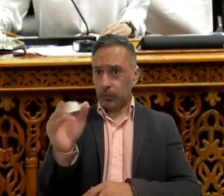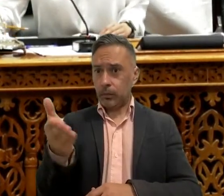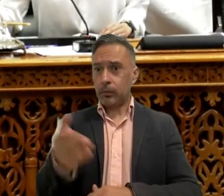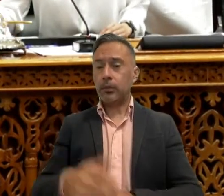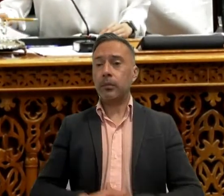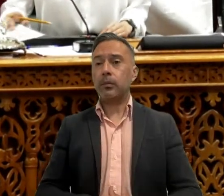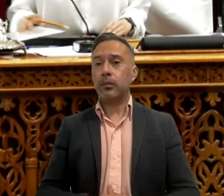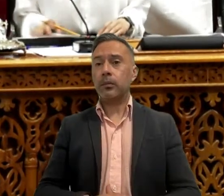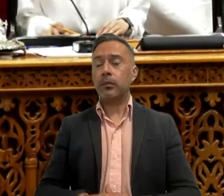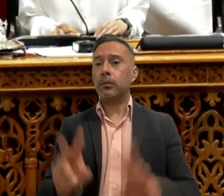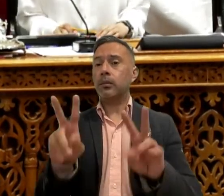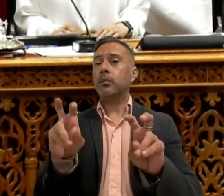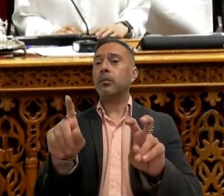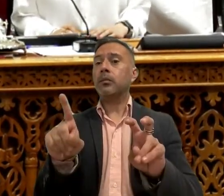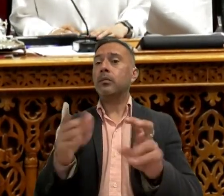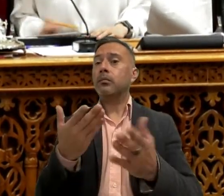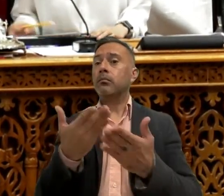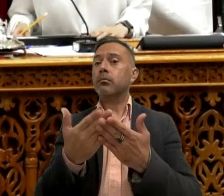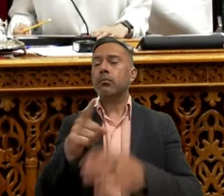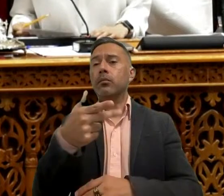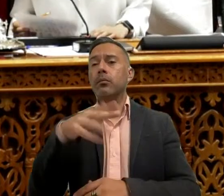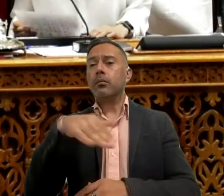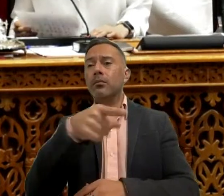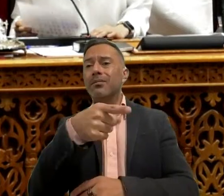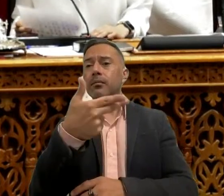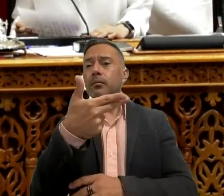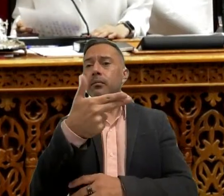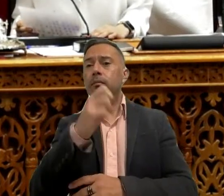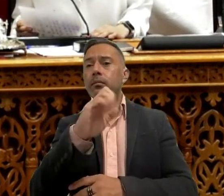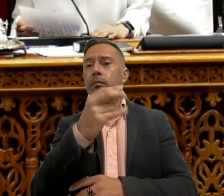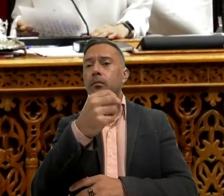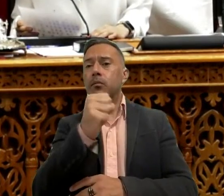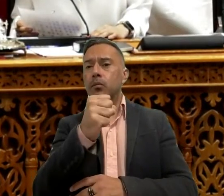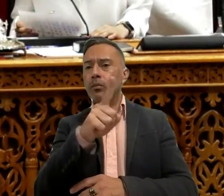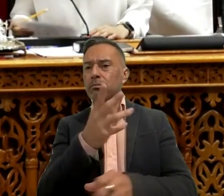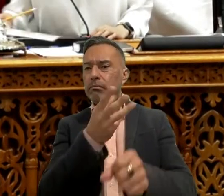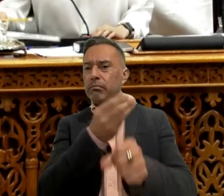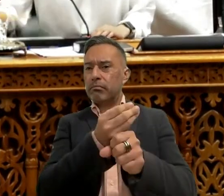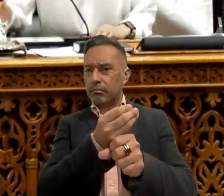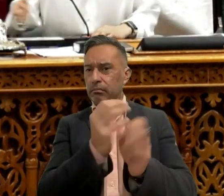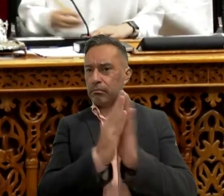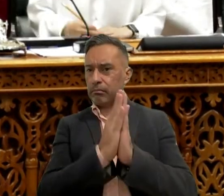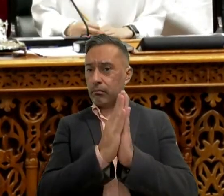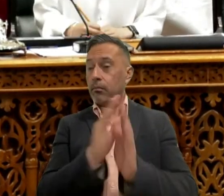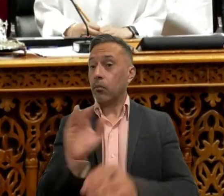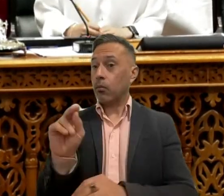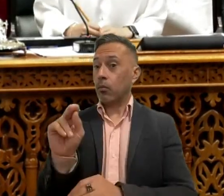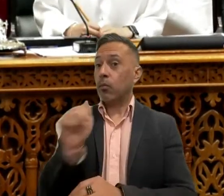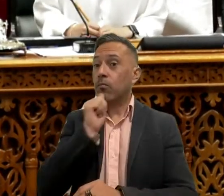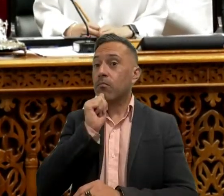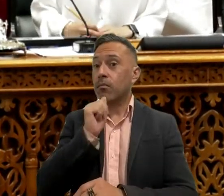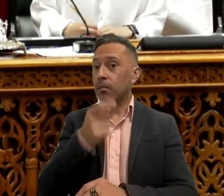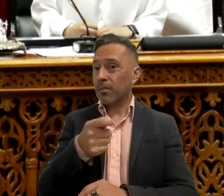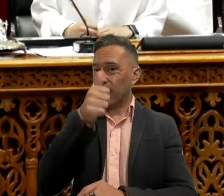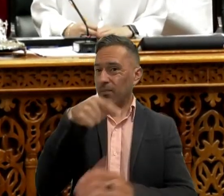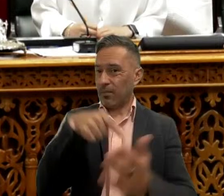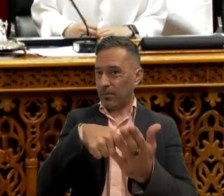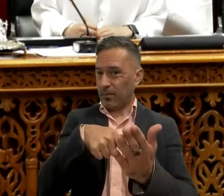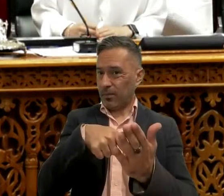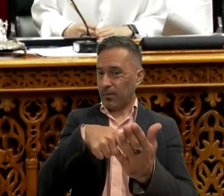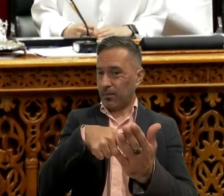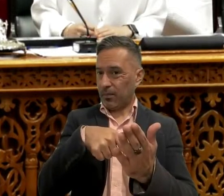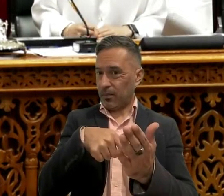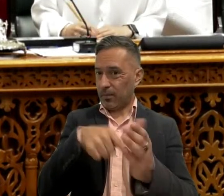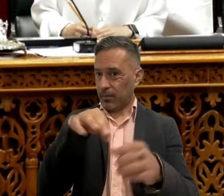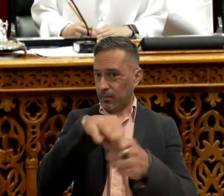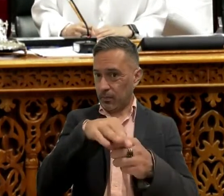Sobre el dictamen… Sobre hechos, por favor. Perdón, estamos en la dispensa del dictamen. ¿Es sobre hechos? Sí. ¿Sobre esa